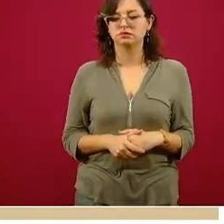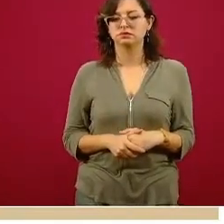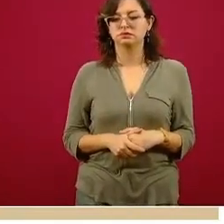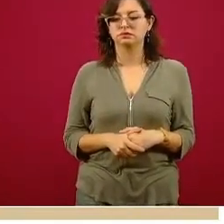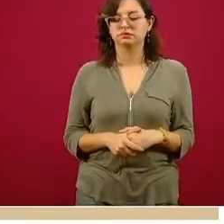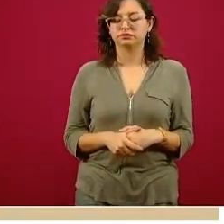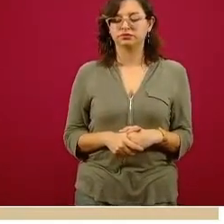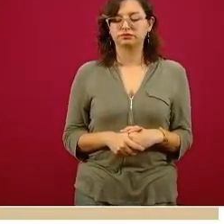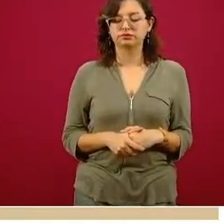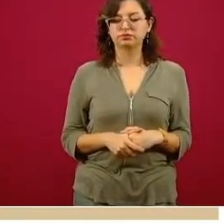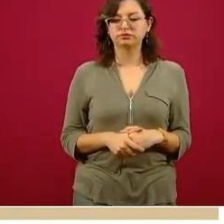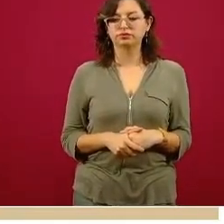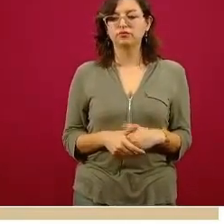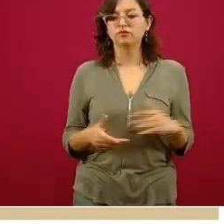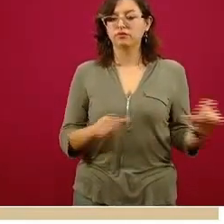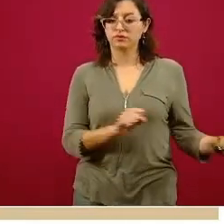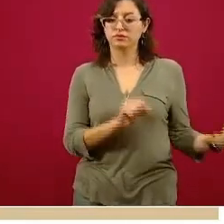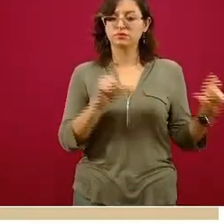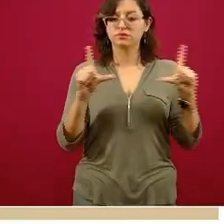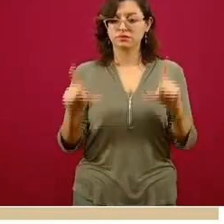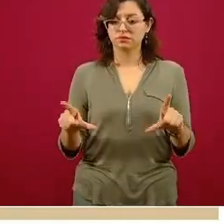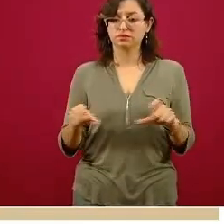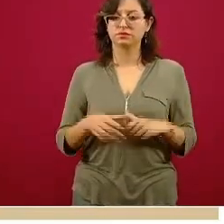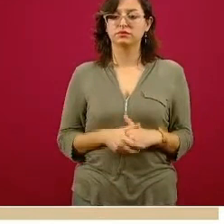hospitalizados. Veamos la siguiente diapositiva.